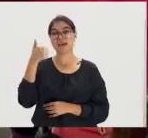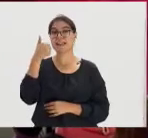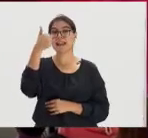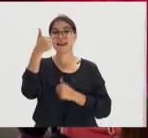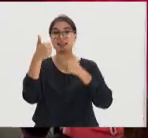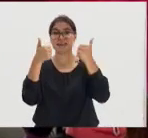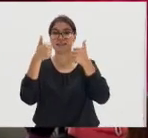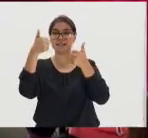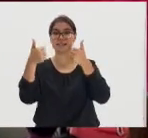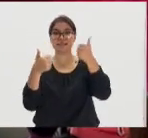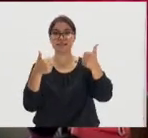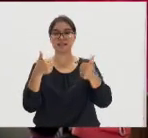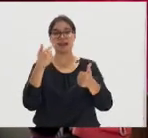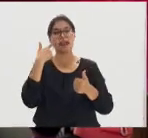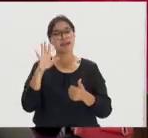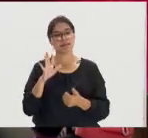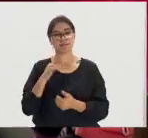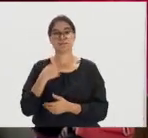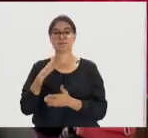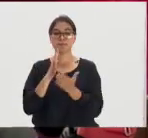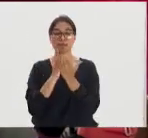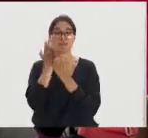mundo. A todo.